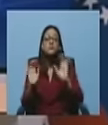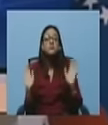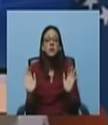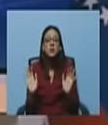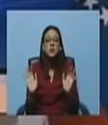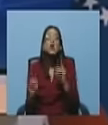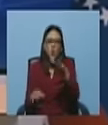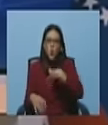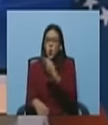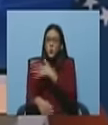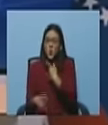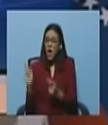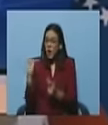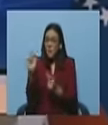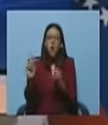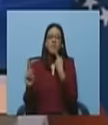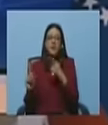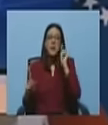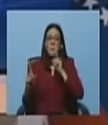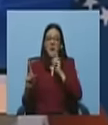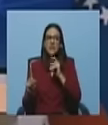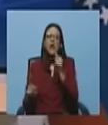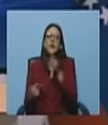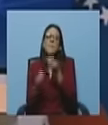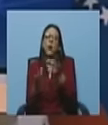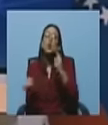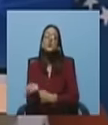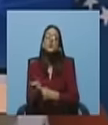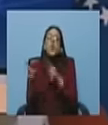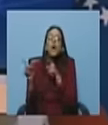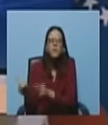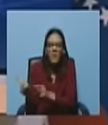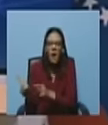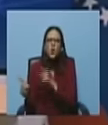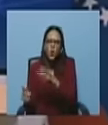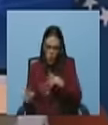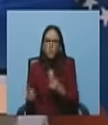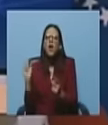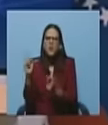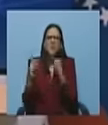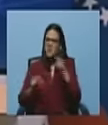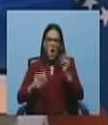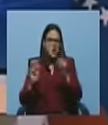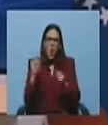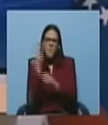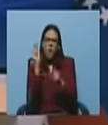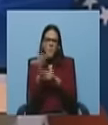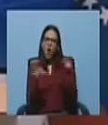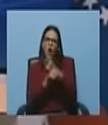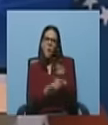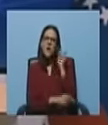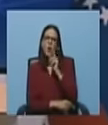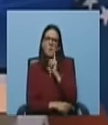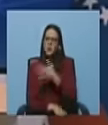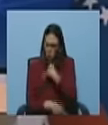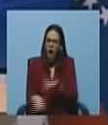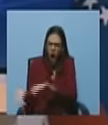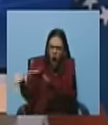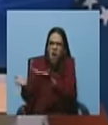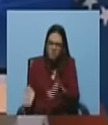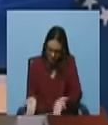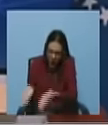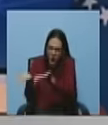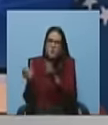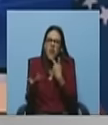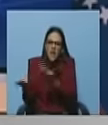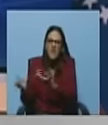Puedes salir a desmentirlo. No lo voy a contar yo, lo va a contar tu hermano. Puedes salir a decir en qué,